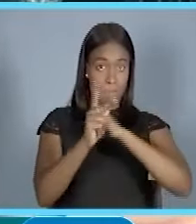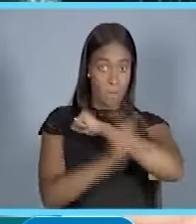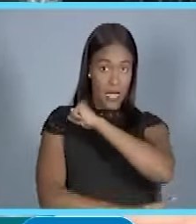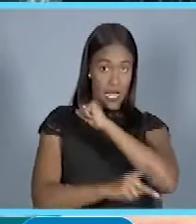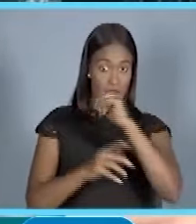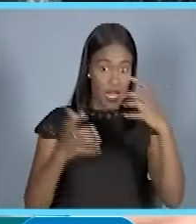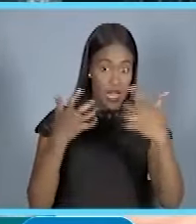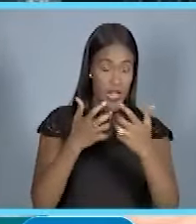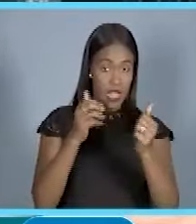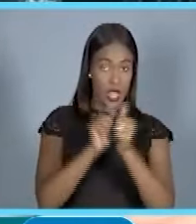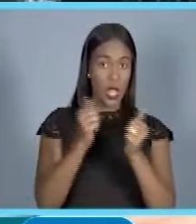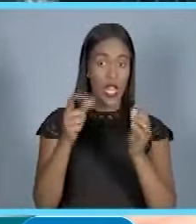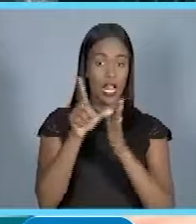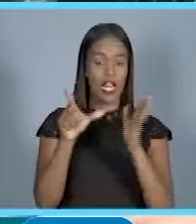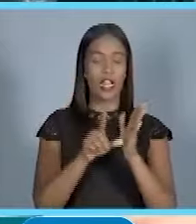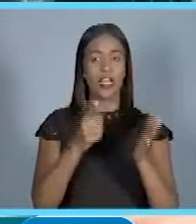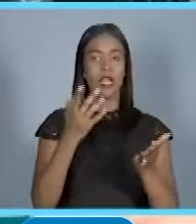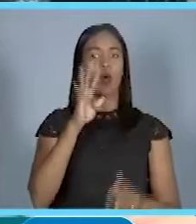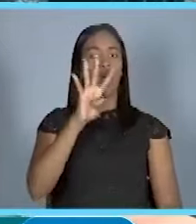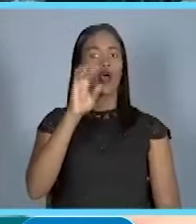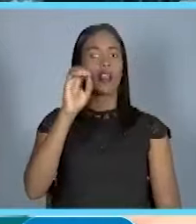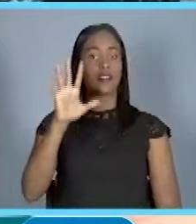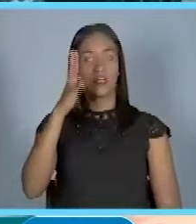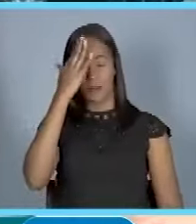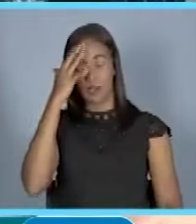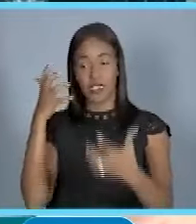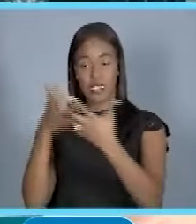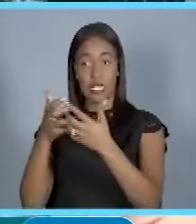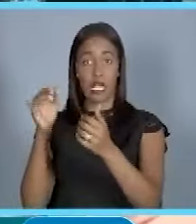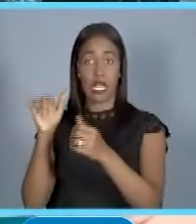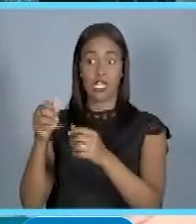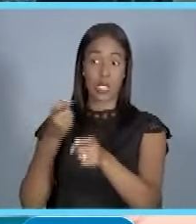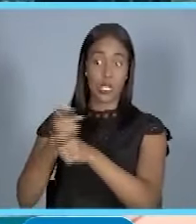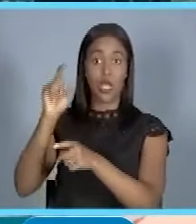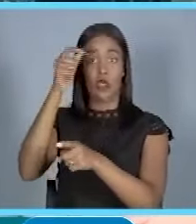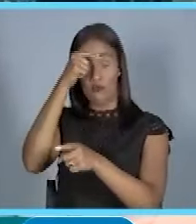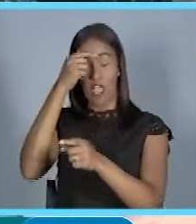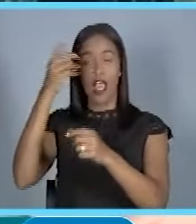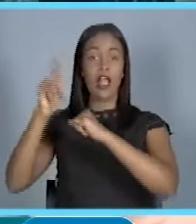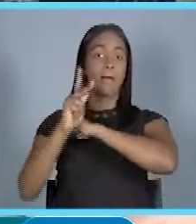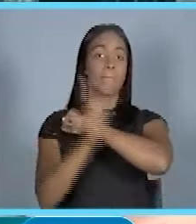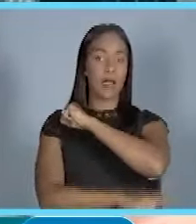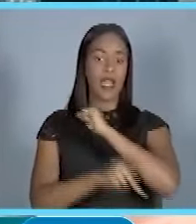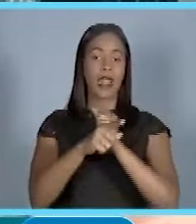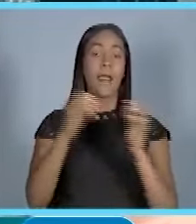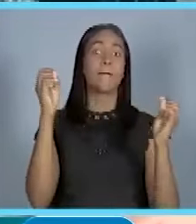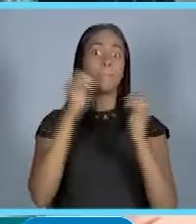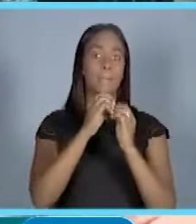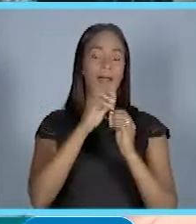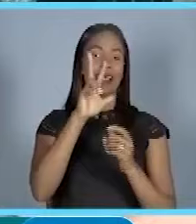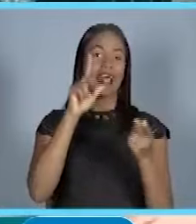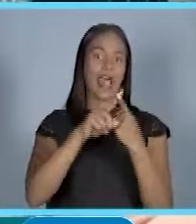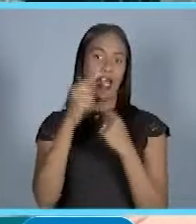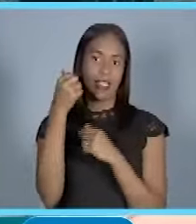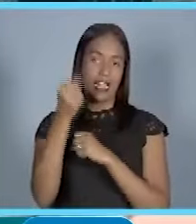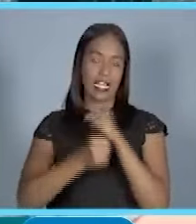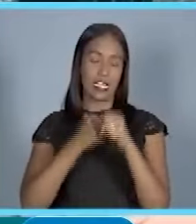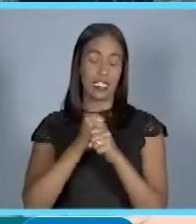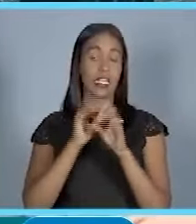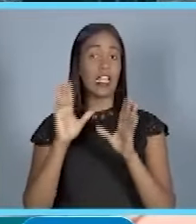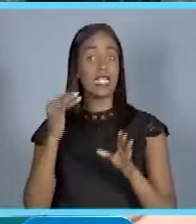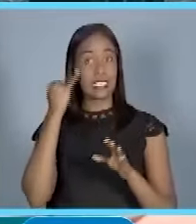el delito del 405, porque el delito se cometió contra el Estado, evidentemente la pena es la reclusión mayor, que es de 3 a 10. Y